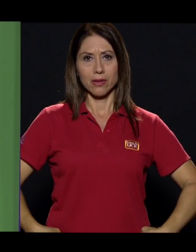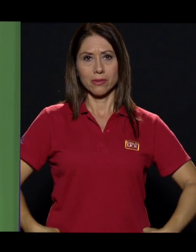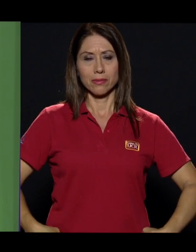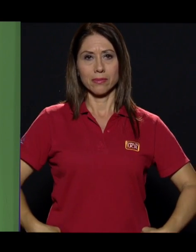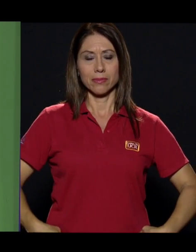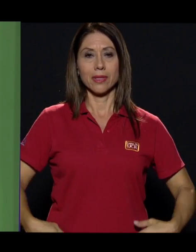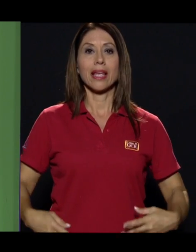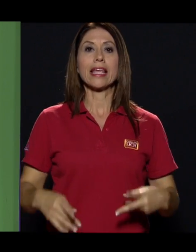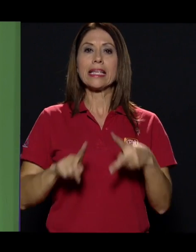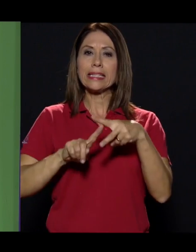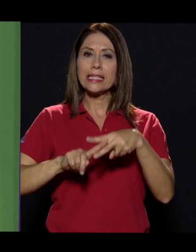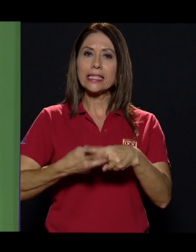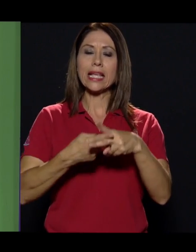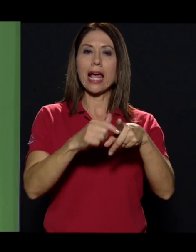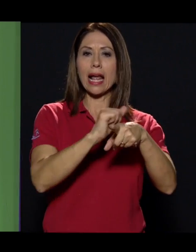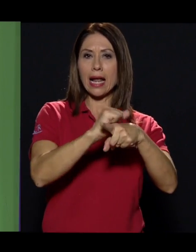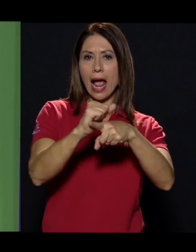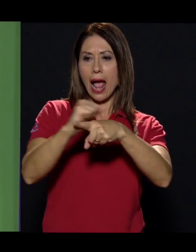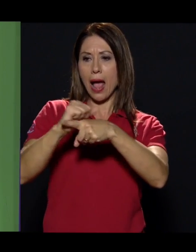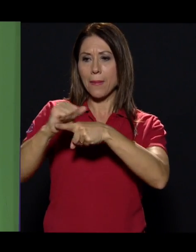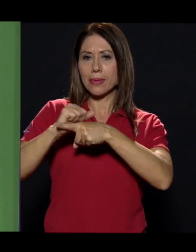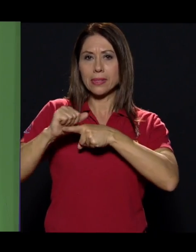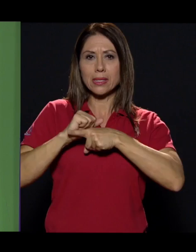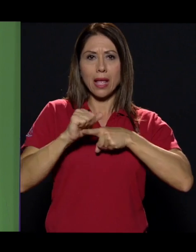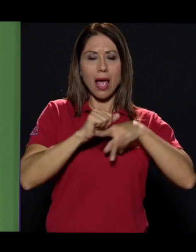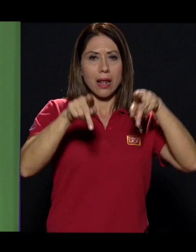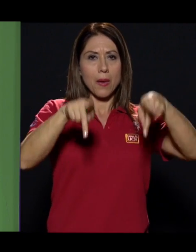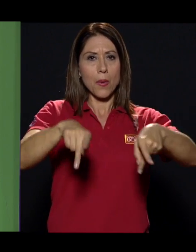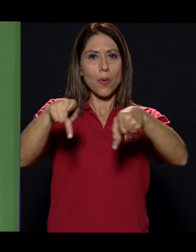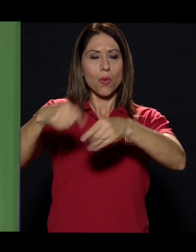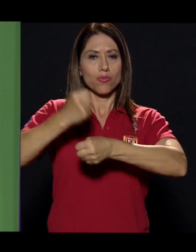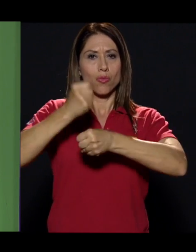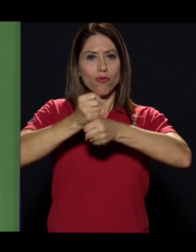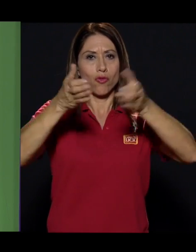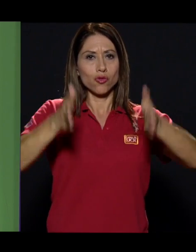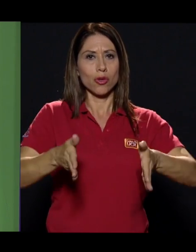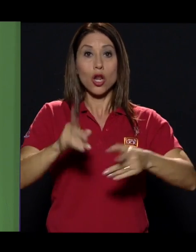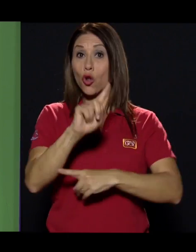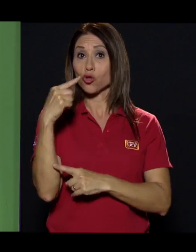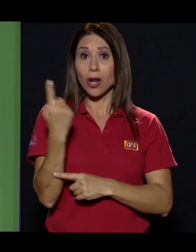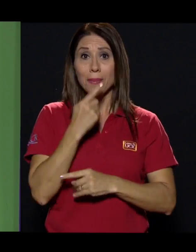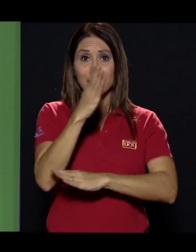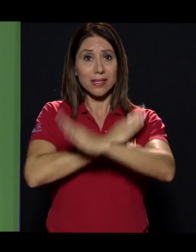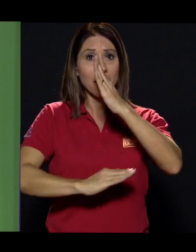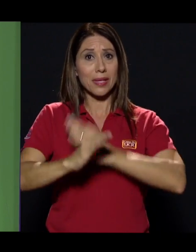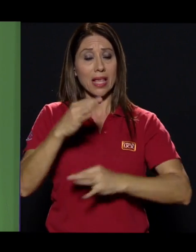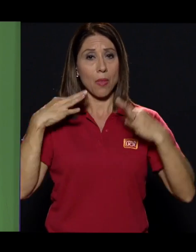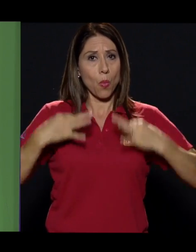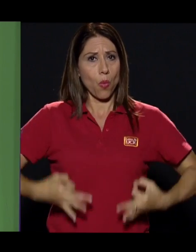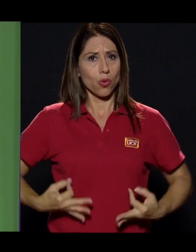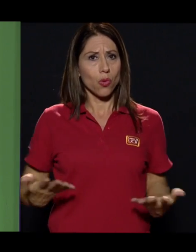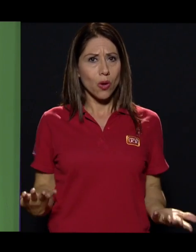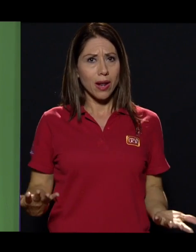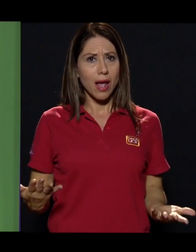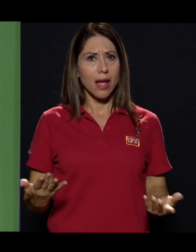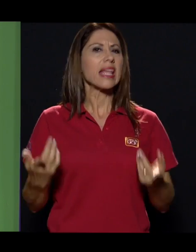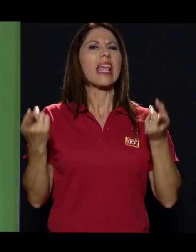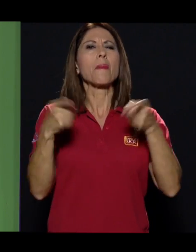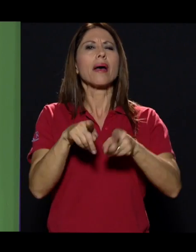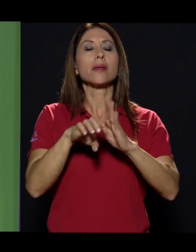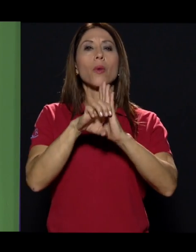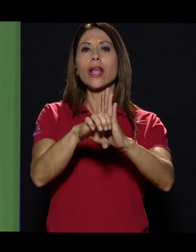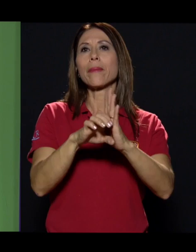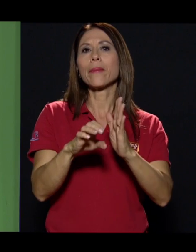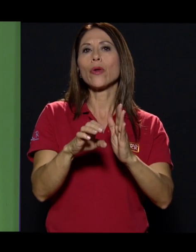Y iniciar a capacitar al personal, ¿verdad? No es solamente la discapacidad motora, ¿verdad? ¿Qué pasa